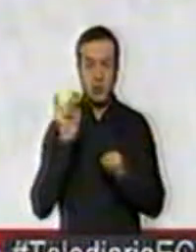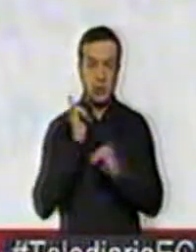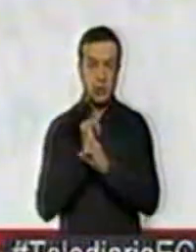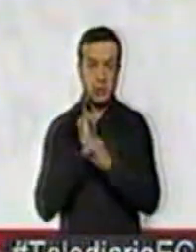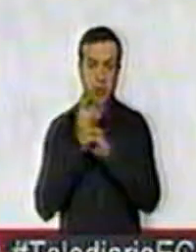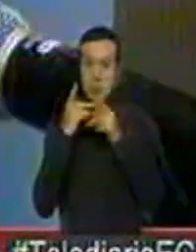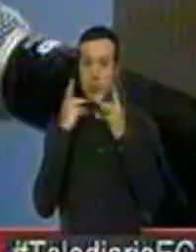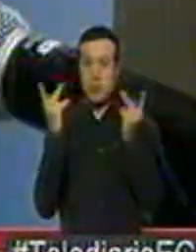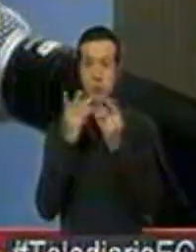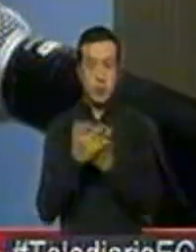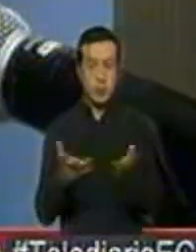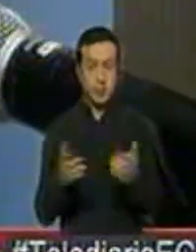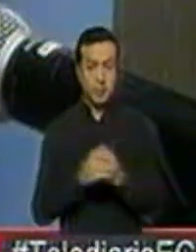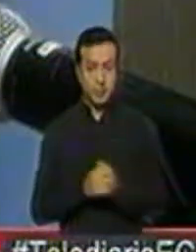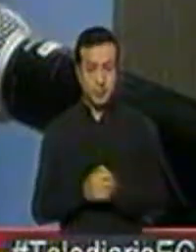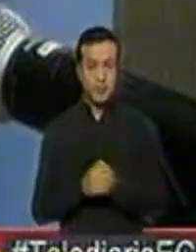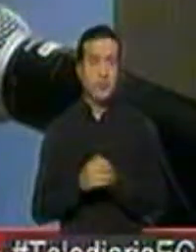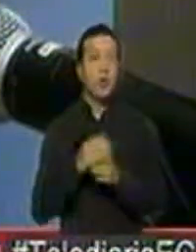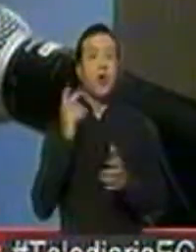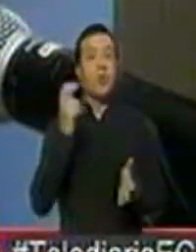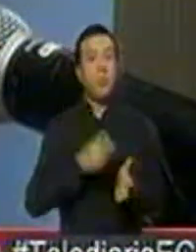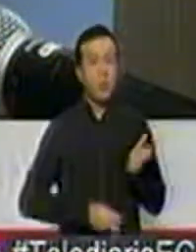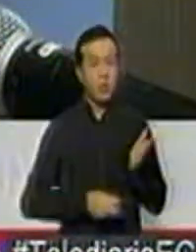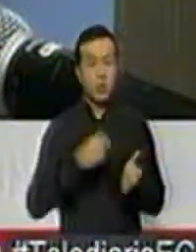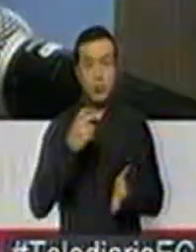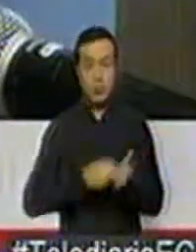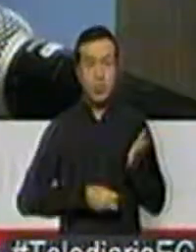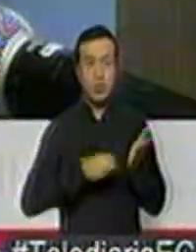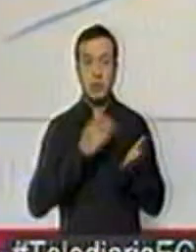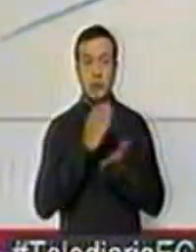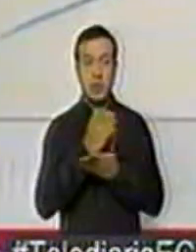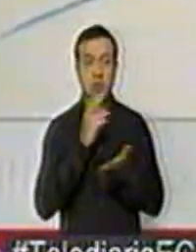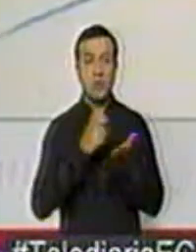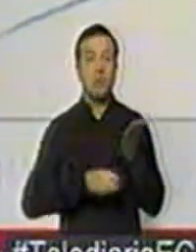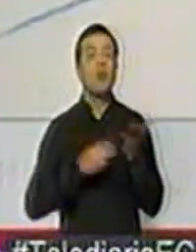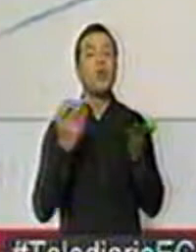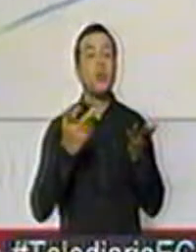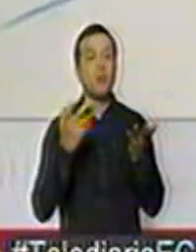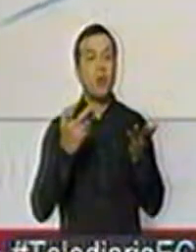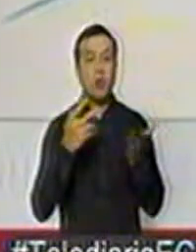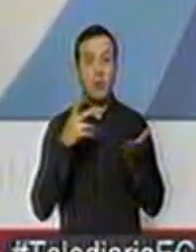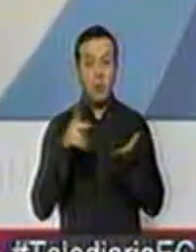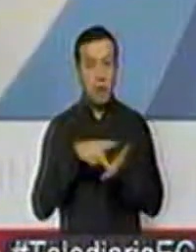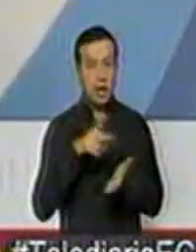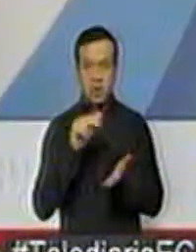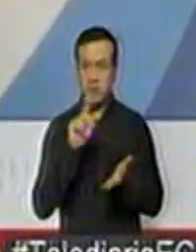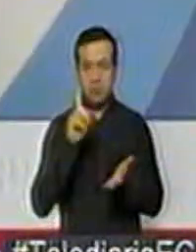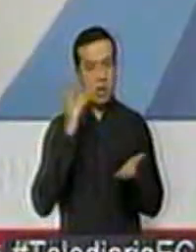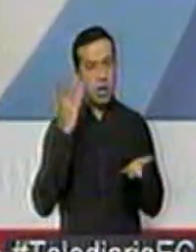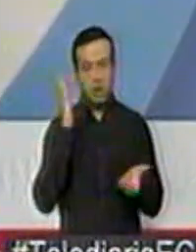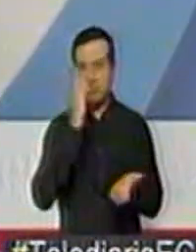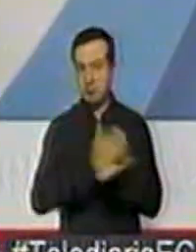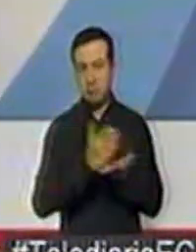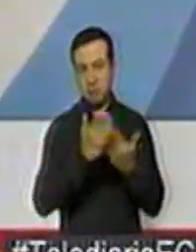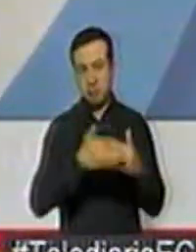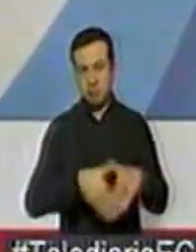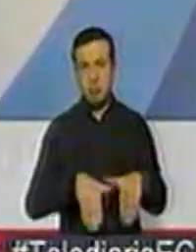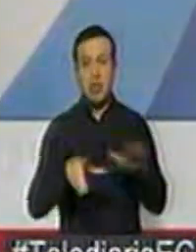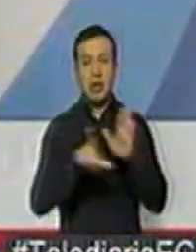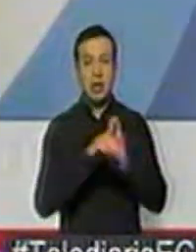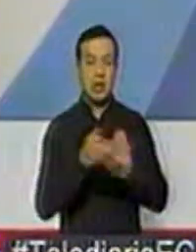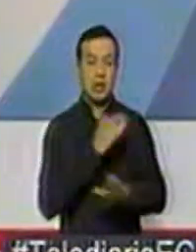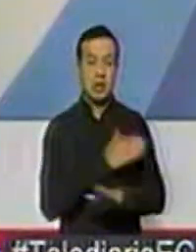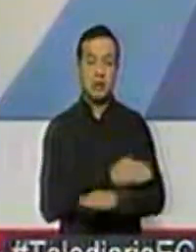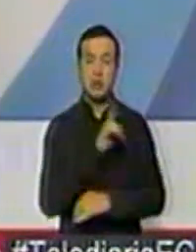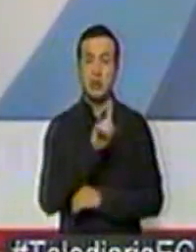instituciones públicas, mientras que las multas impuestas a medios de comunicación quedaron insubsistentes. A la fecha de promulgación de la ley existían